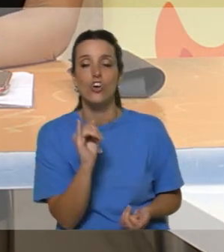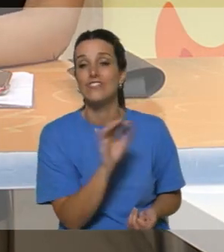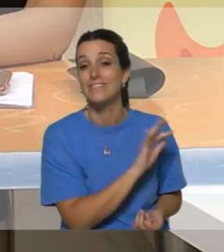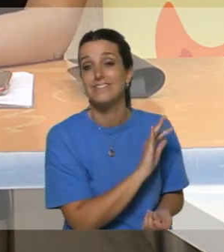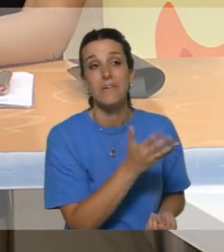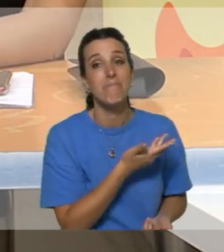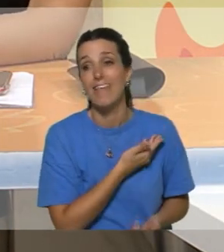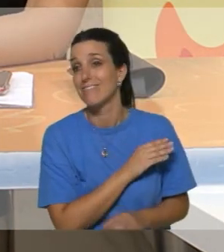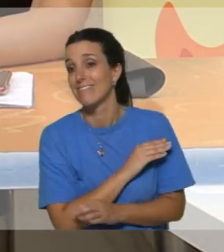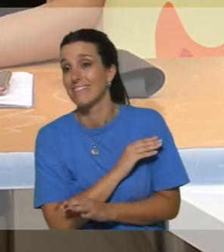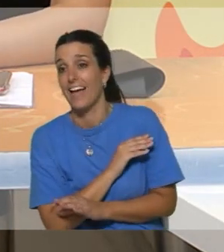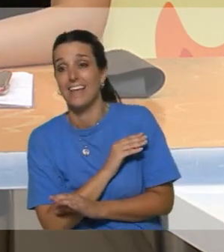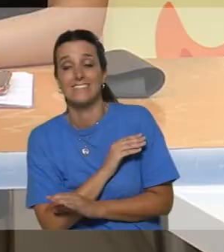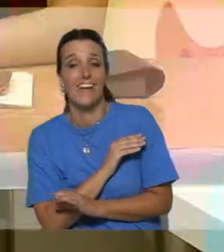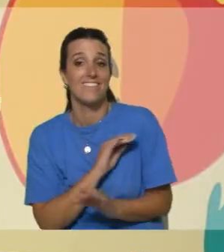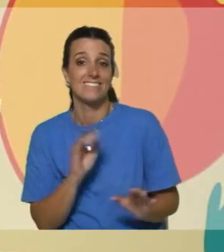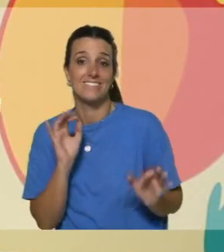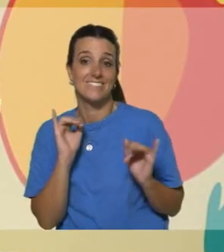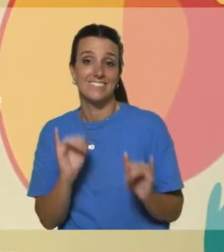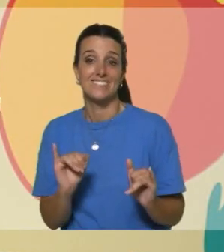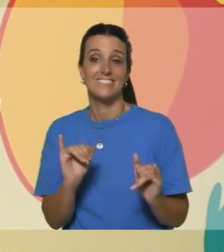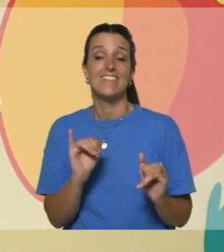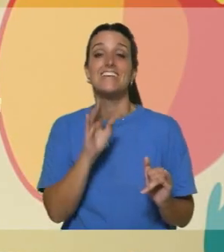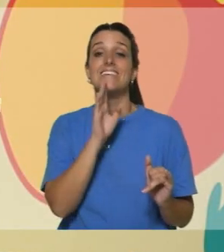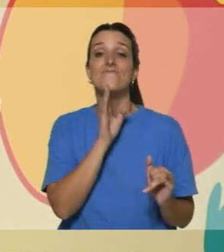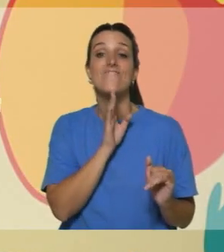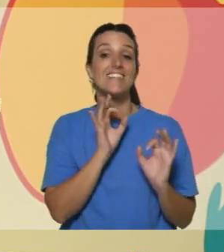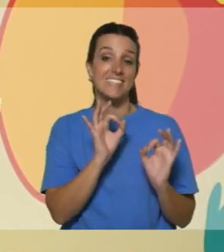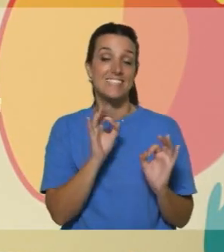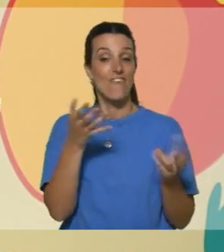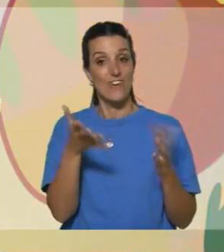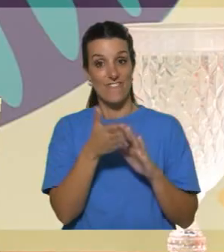¡Te mata! Hay que saber esperar, la paciencia de desarrollar. Griselda, gracias por habernos acompañado. Gracias a ti.